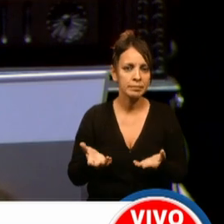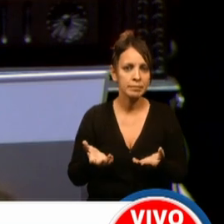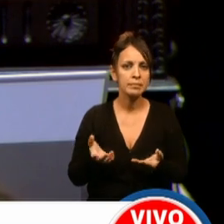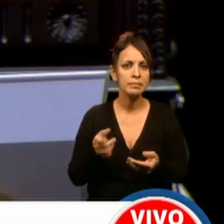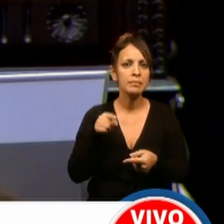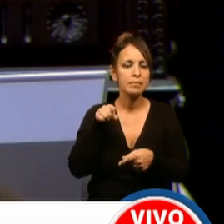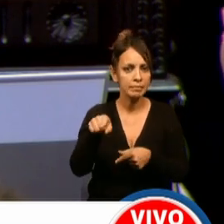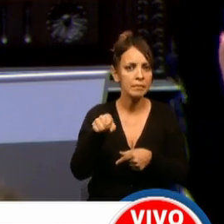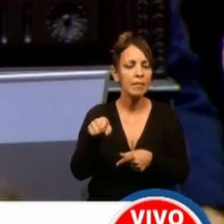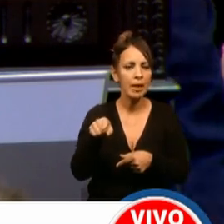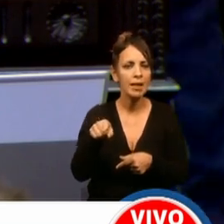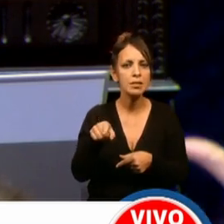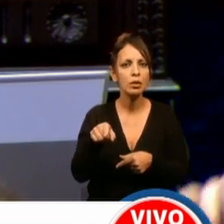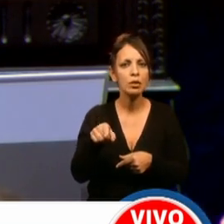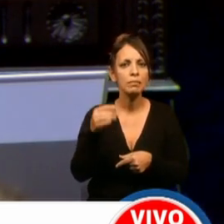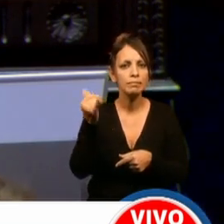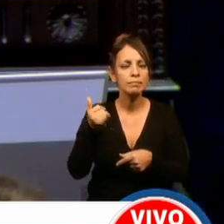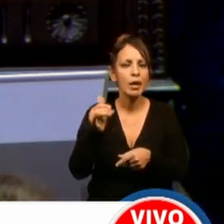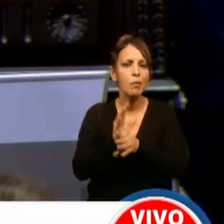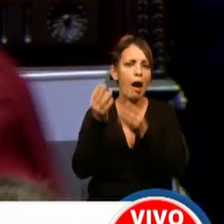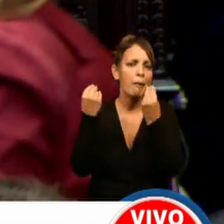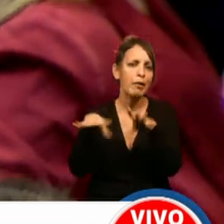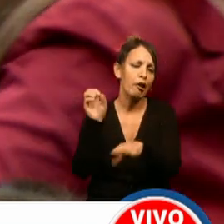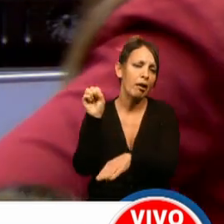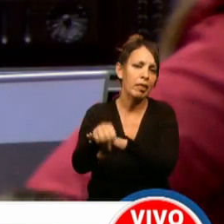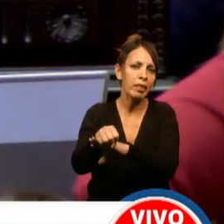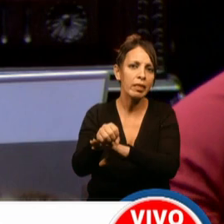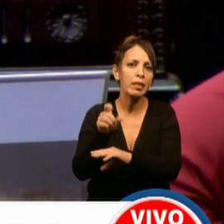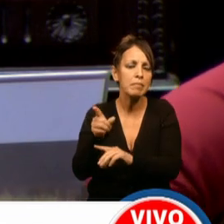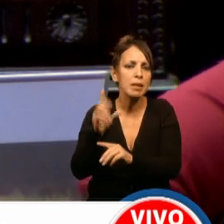en la cual están estos medios de comunicación